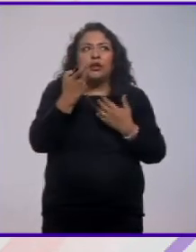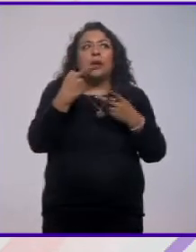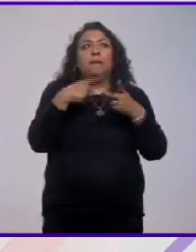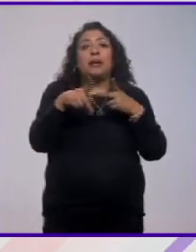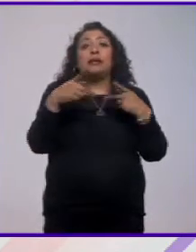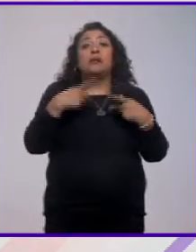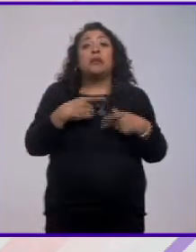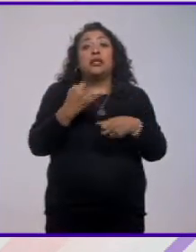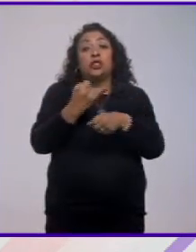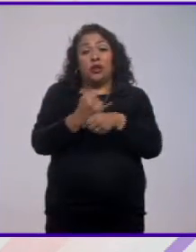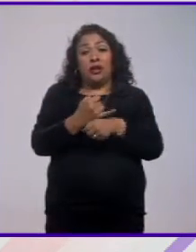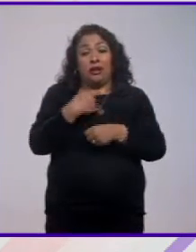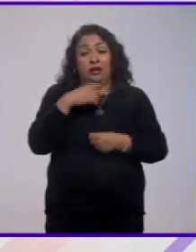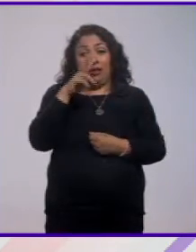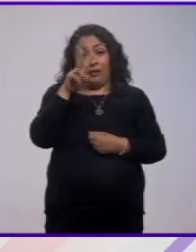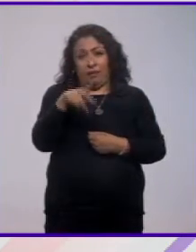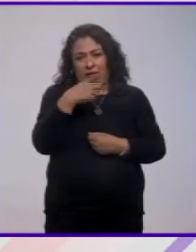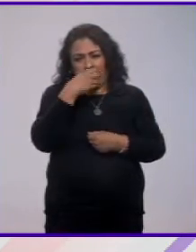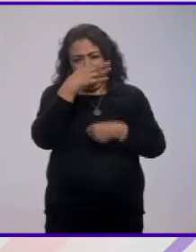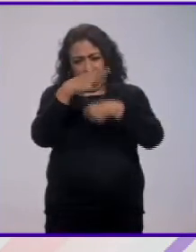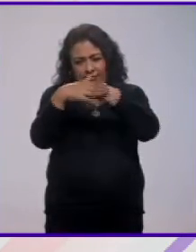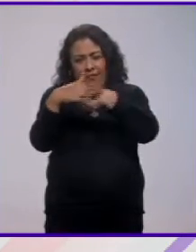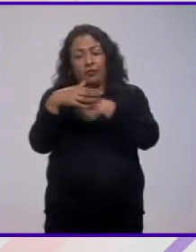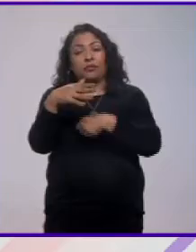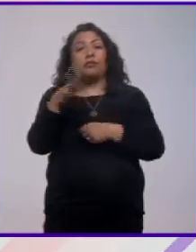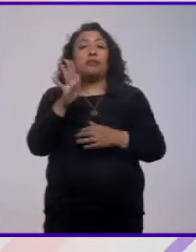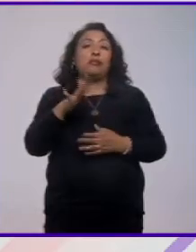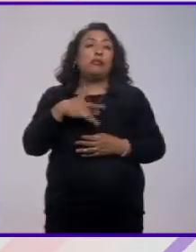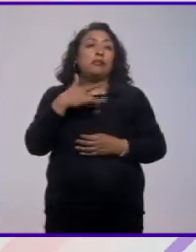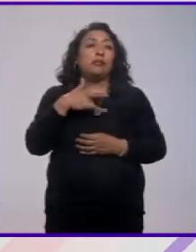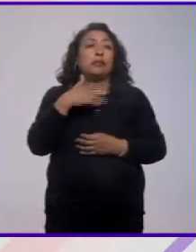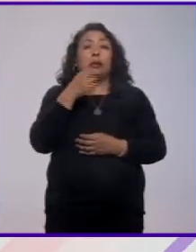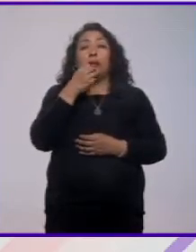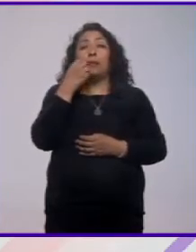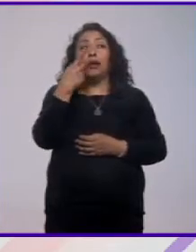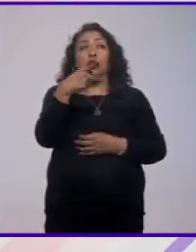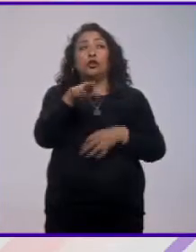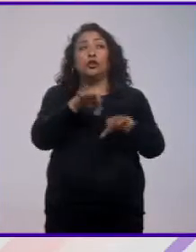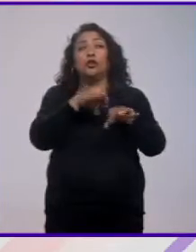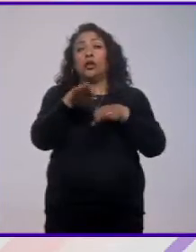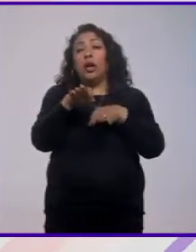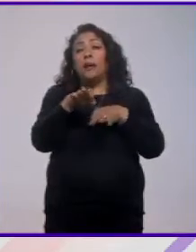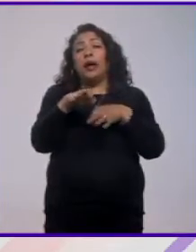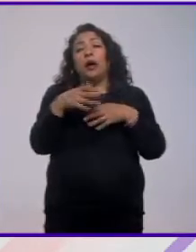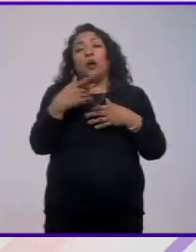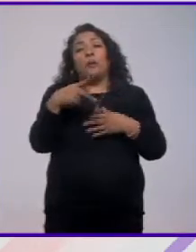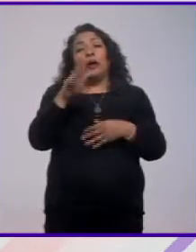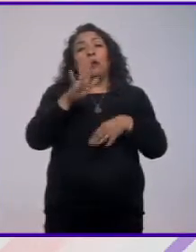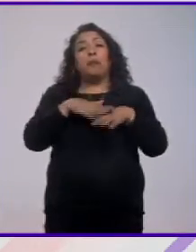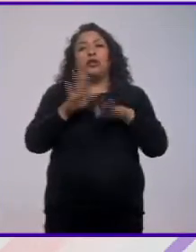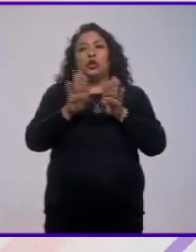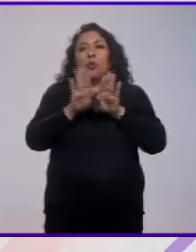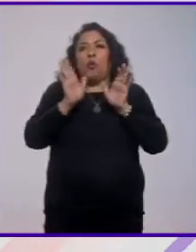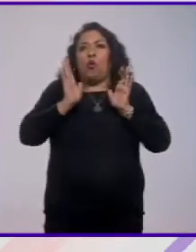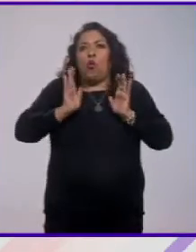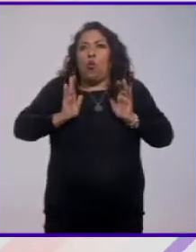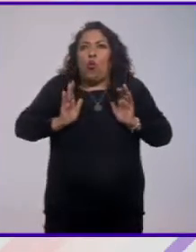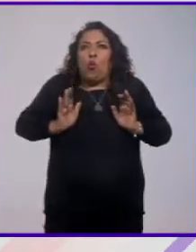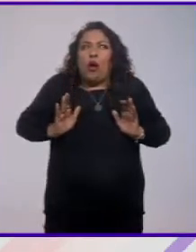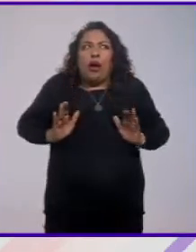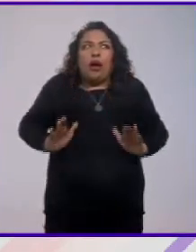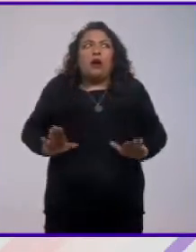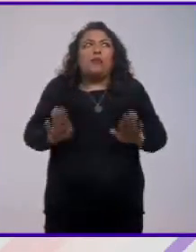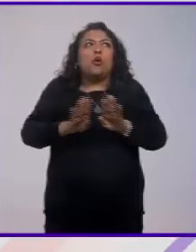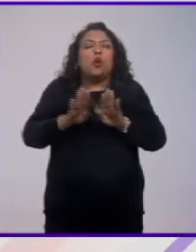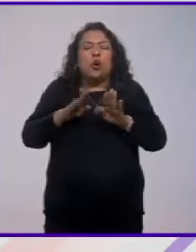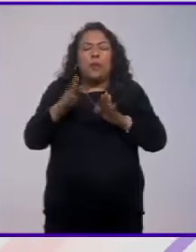que hay que mencionarlo también. Me parece que es sensacional el trabajo que realizas, pero sobre todo en la parte física. ¿Cómo